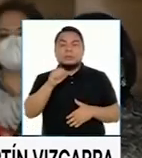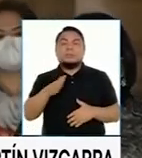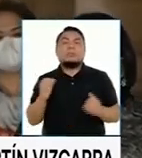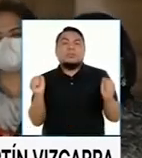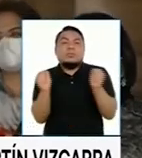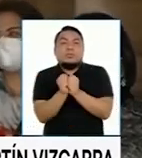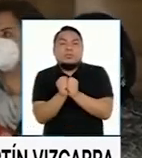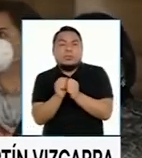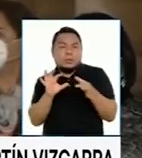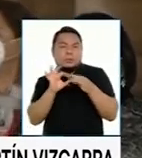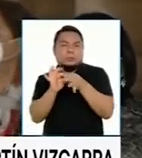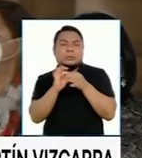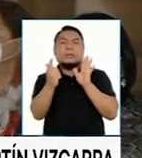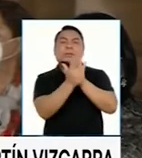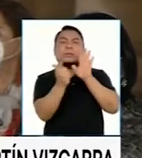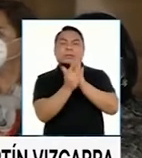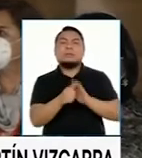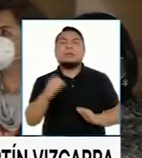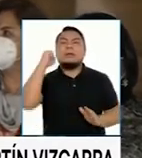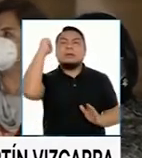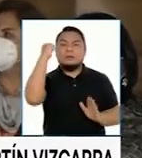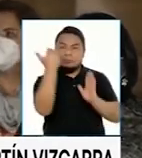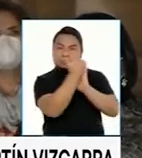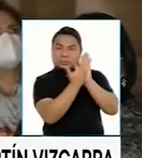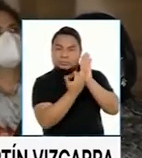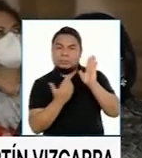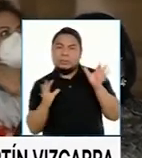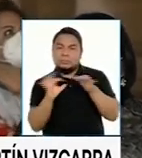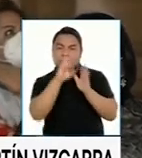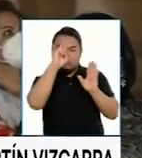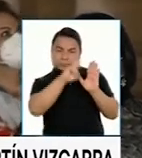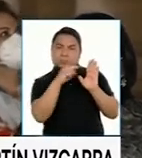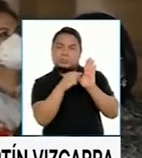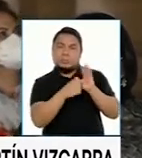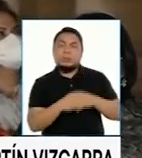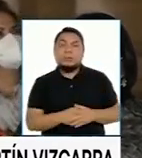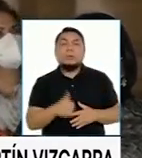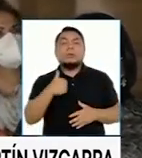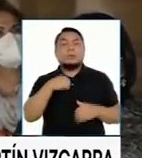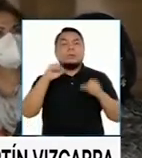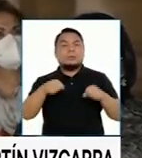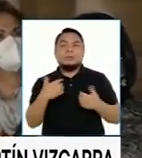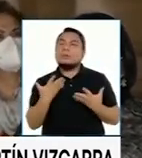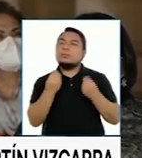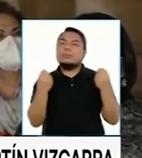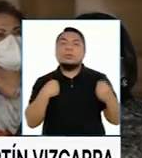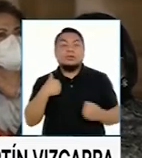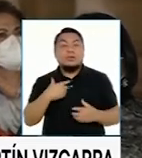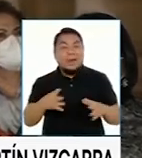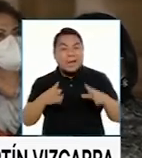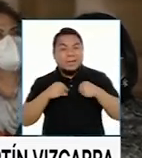vacancia. Para empezar, el proceso de vacancia en el Perú es un proceso excesivamente rápido, donde solamente se